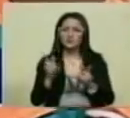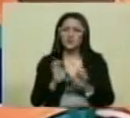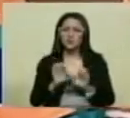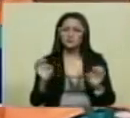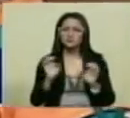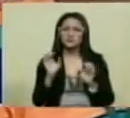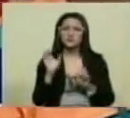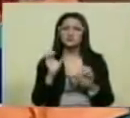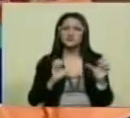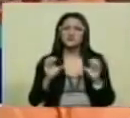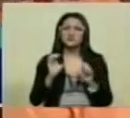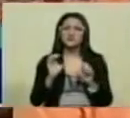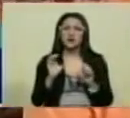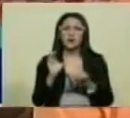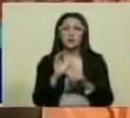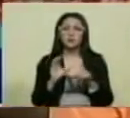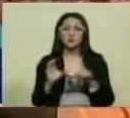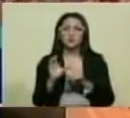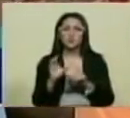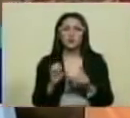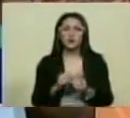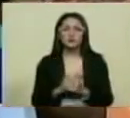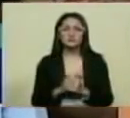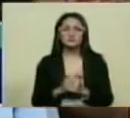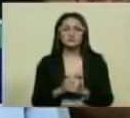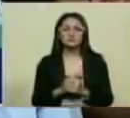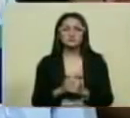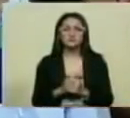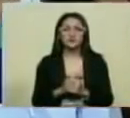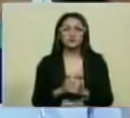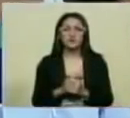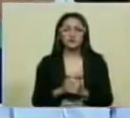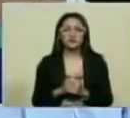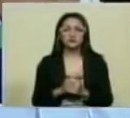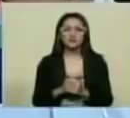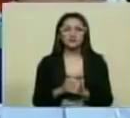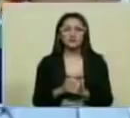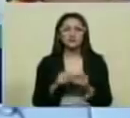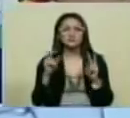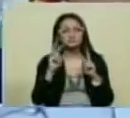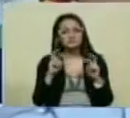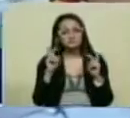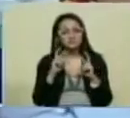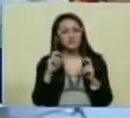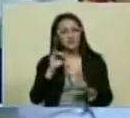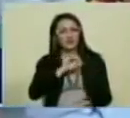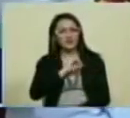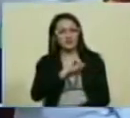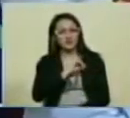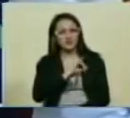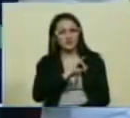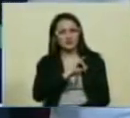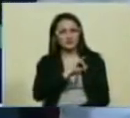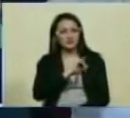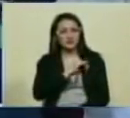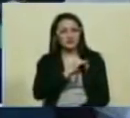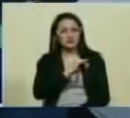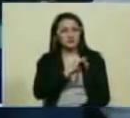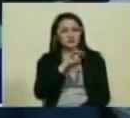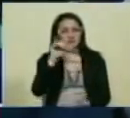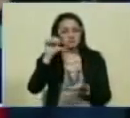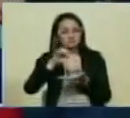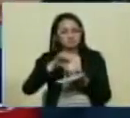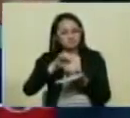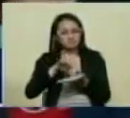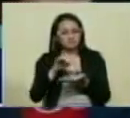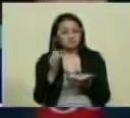Ciencia y la Cultura, UNESCO, vienen revalorizando el estudio de la geografía, historia, cultura e identidad regional y local a solicitud de